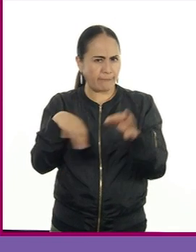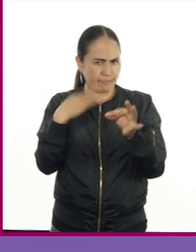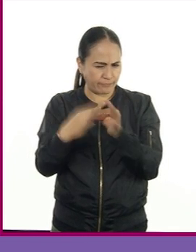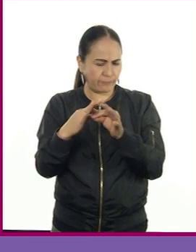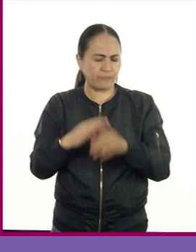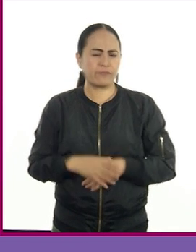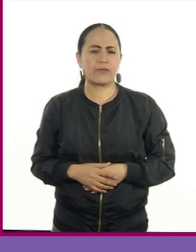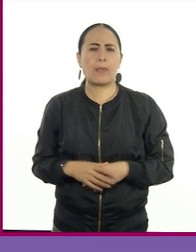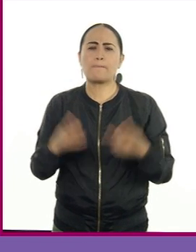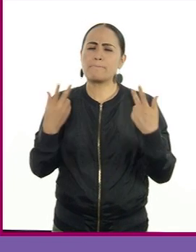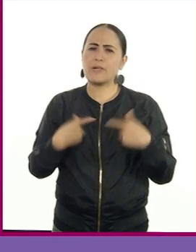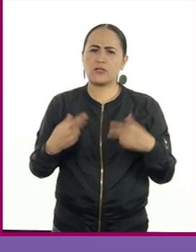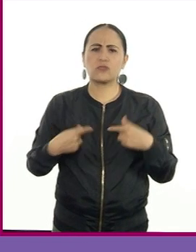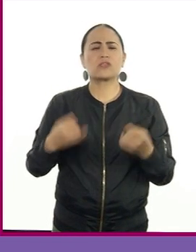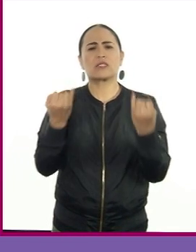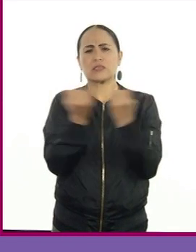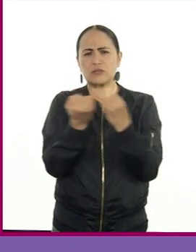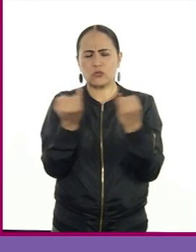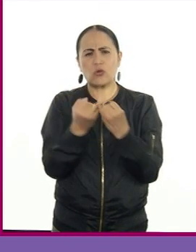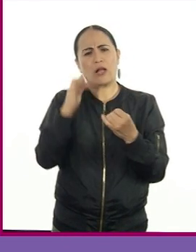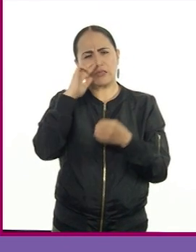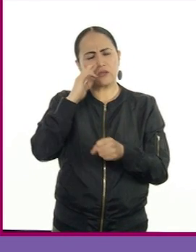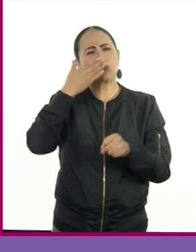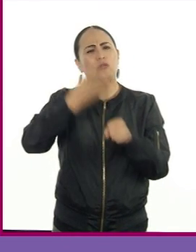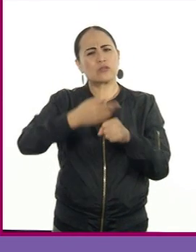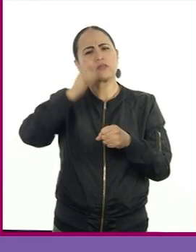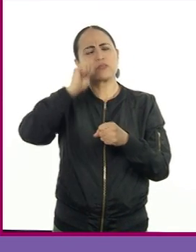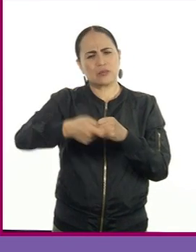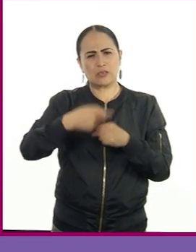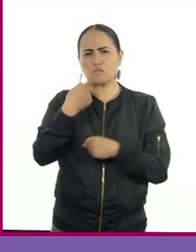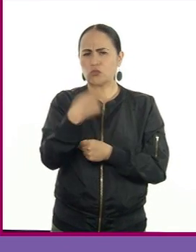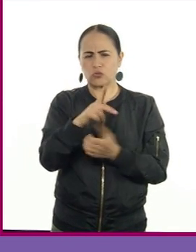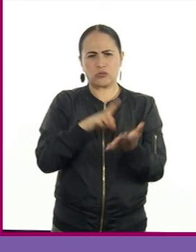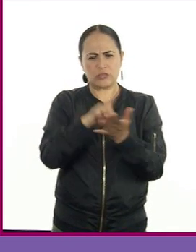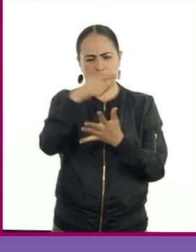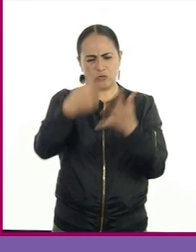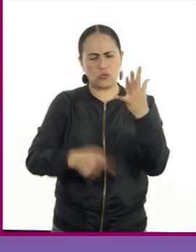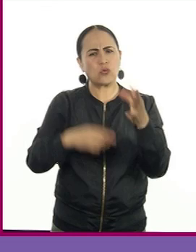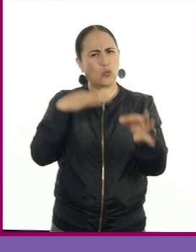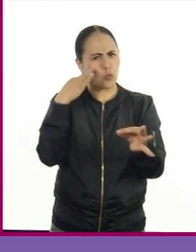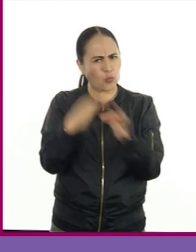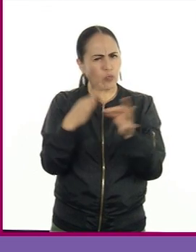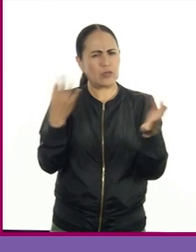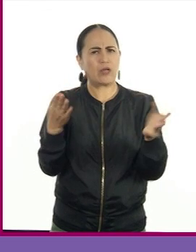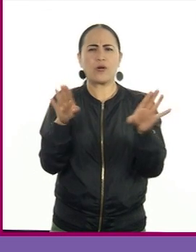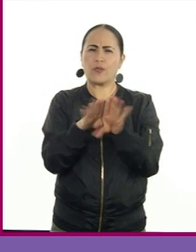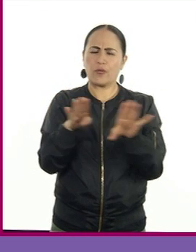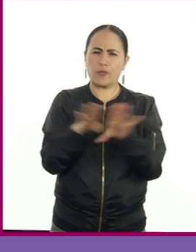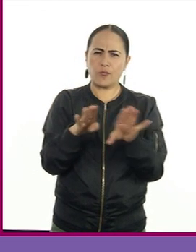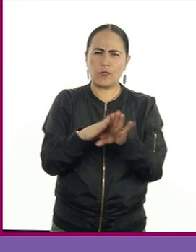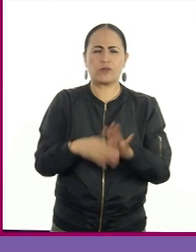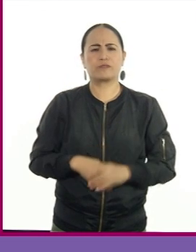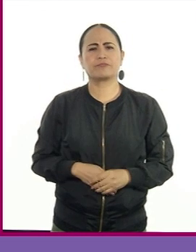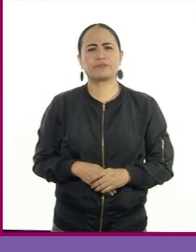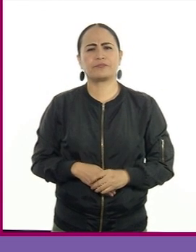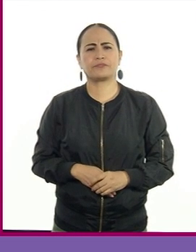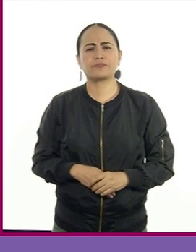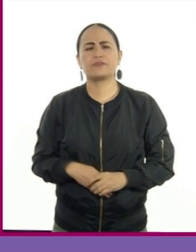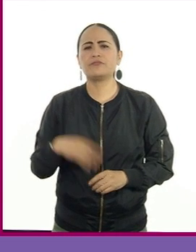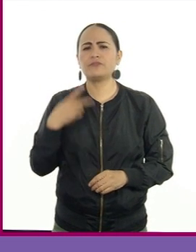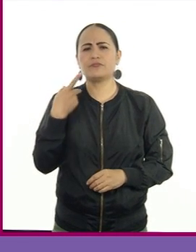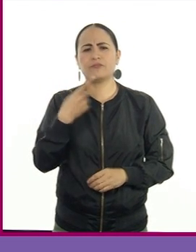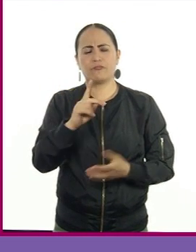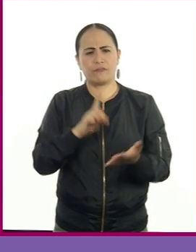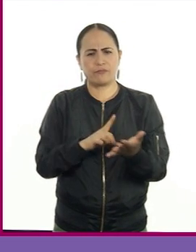tienen responsabilidad al ejercer sus derechos. Eso es, el ejercicio de los derechos es